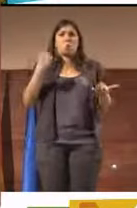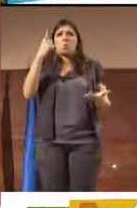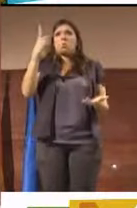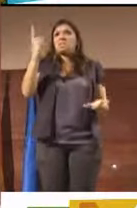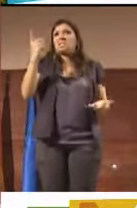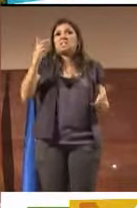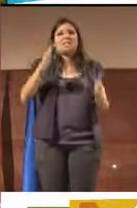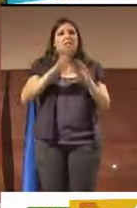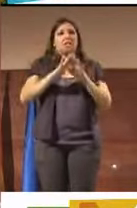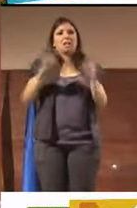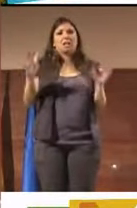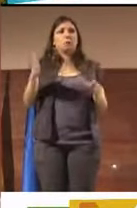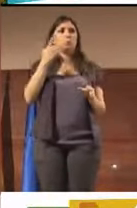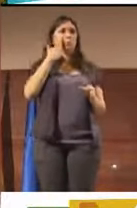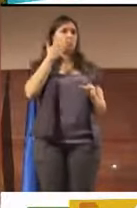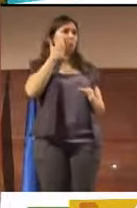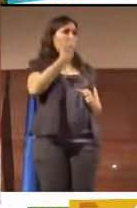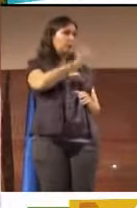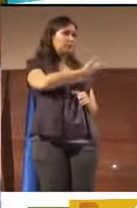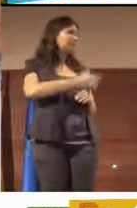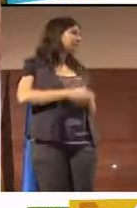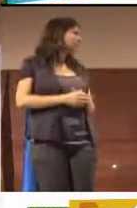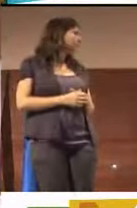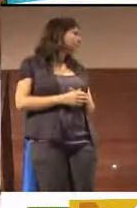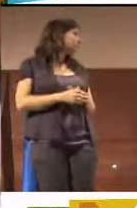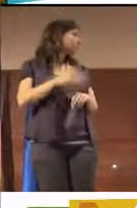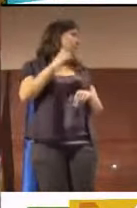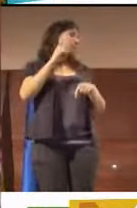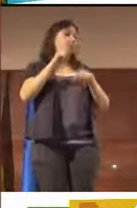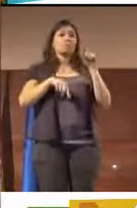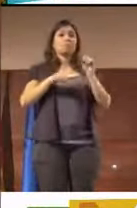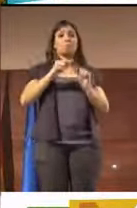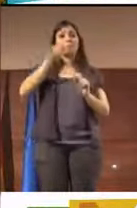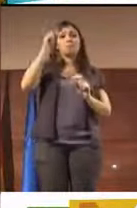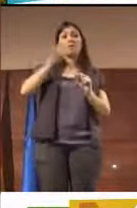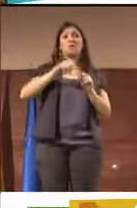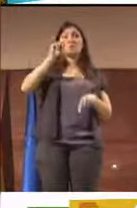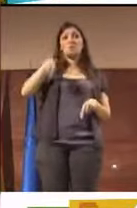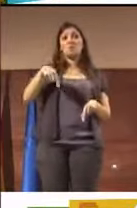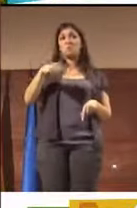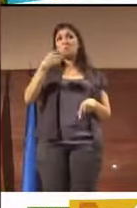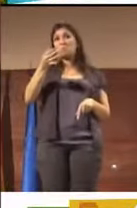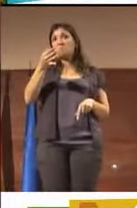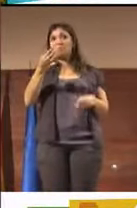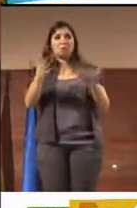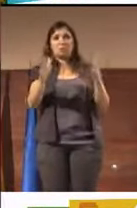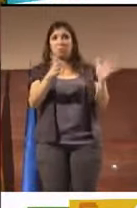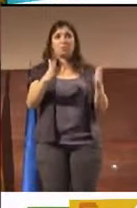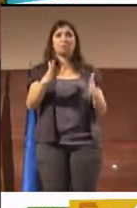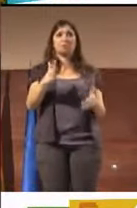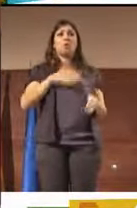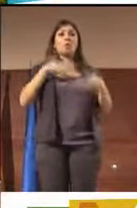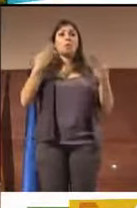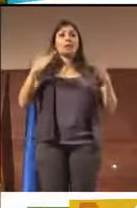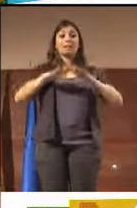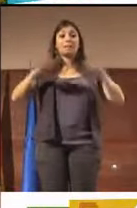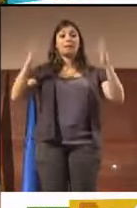y depende de qué, del tamaño, puede llegar a kilo y medio como mucho. Entonces, anclado sobre cualquier